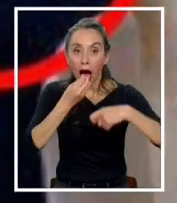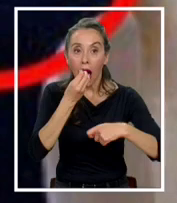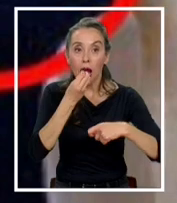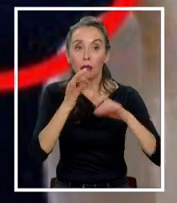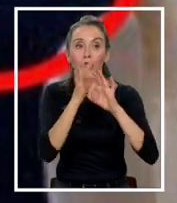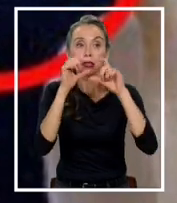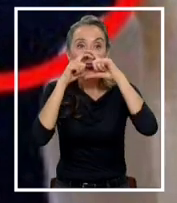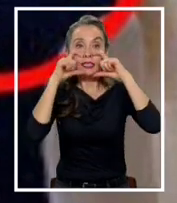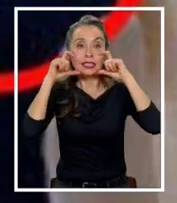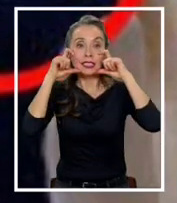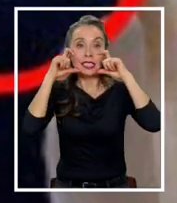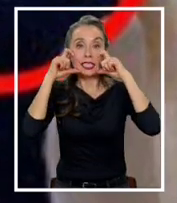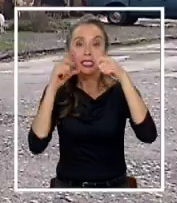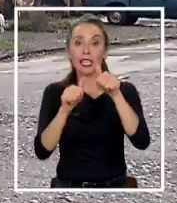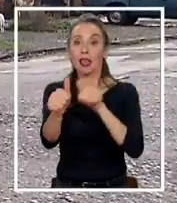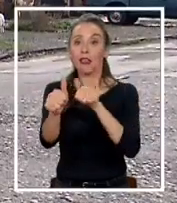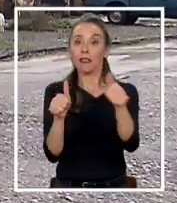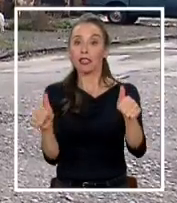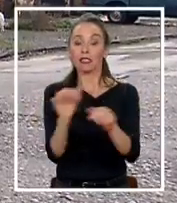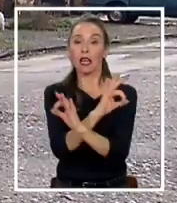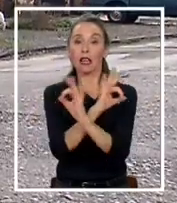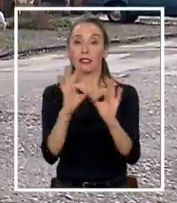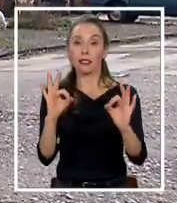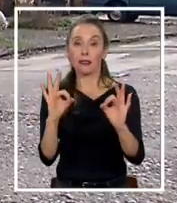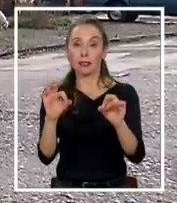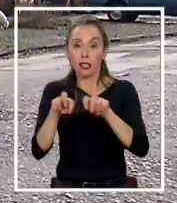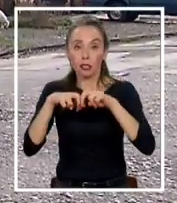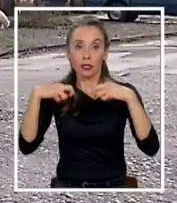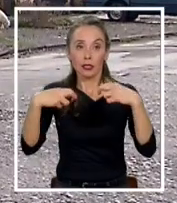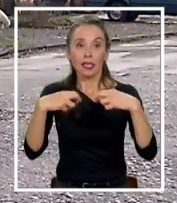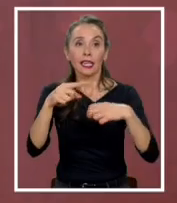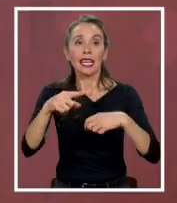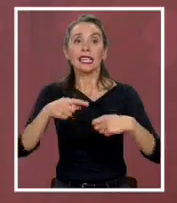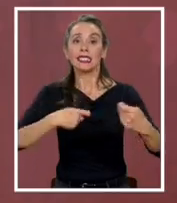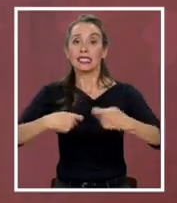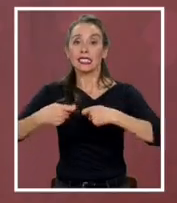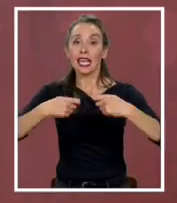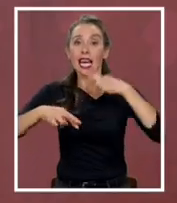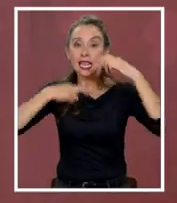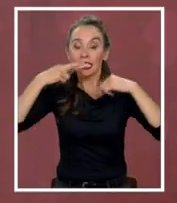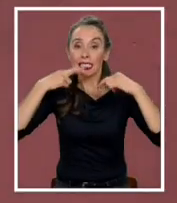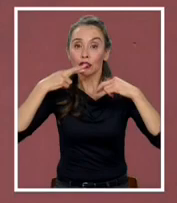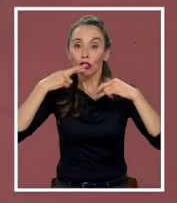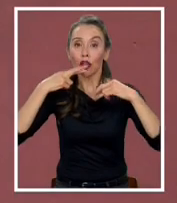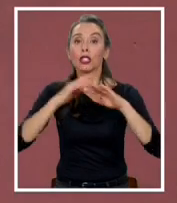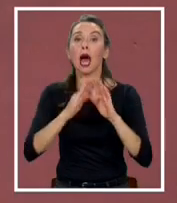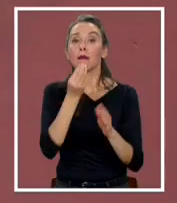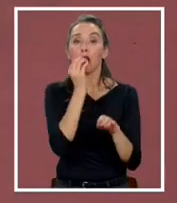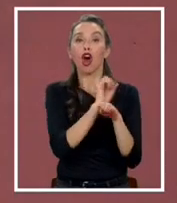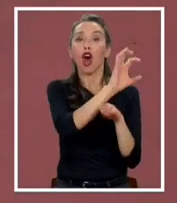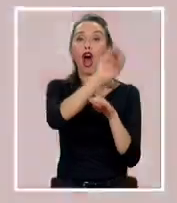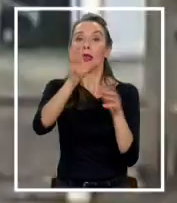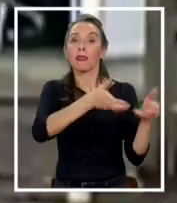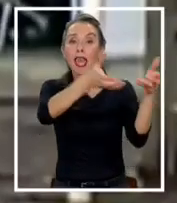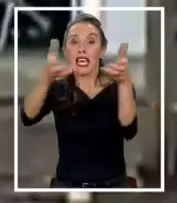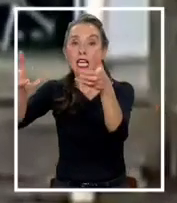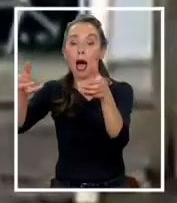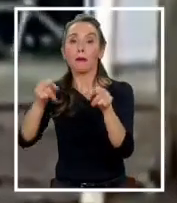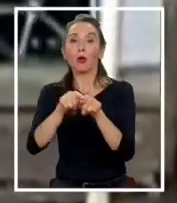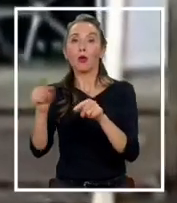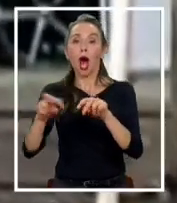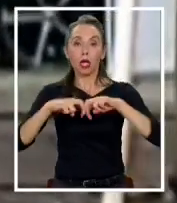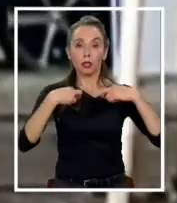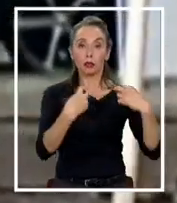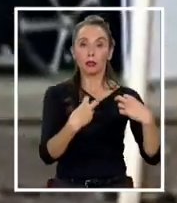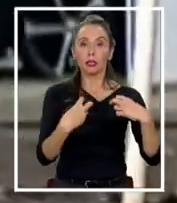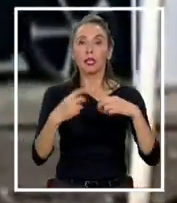sin mascarilla ni distanciamiento social. El local solo podía funcionar en formato delivery. Pero el registro de las